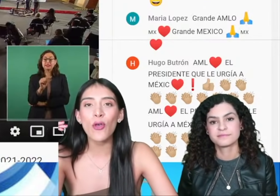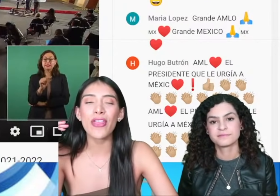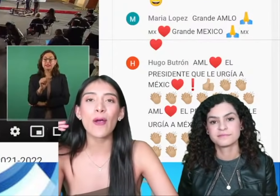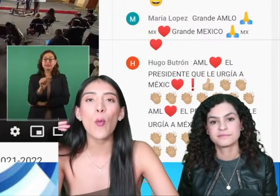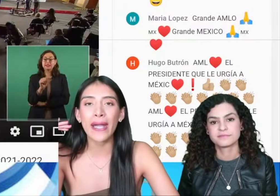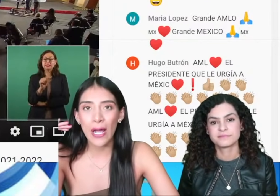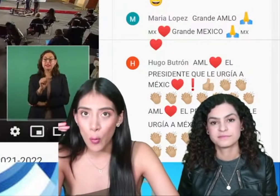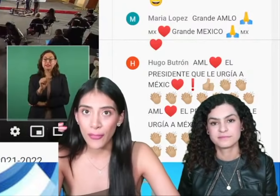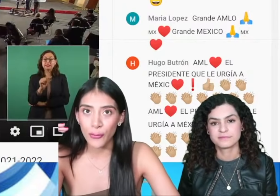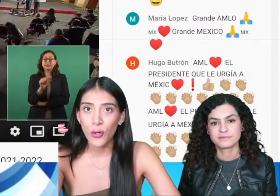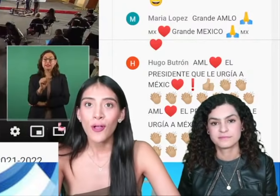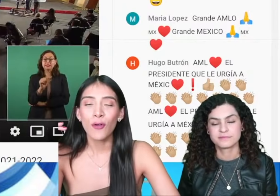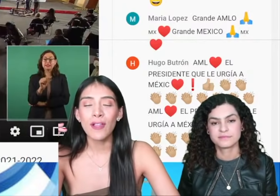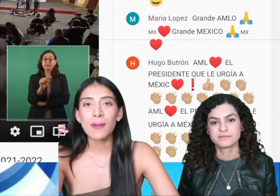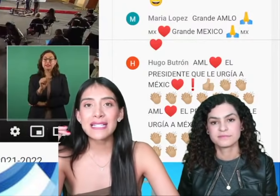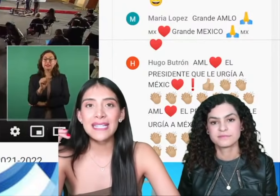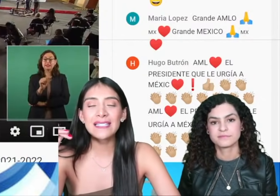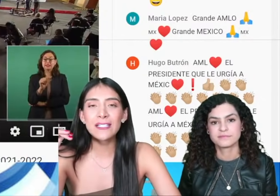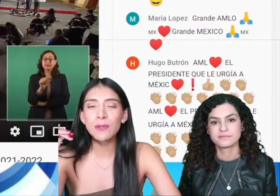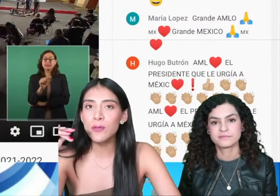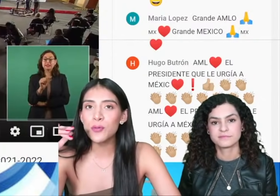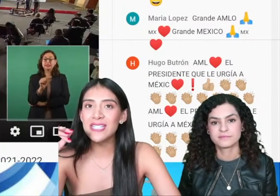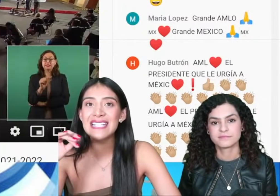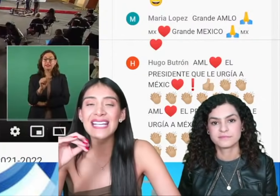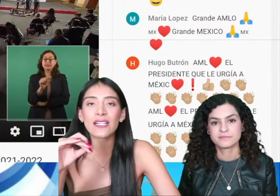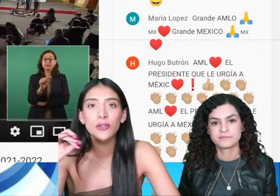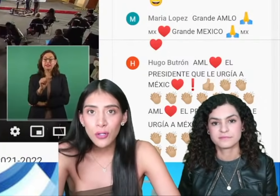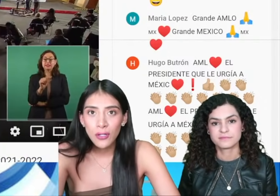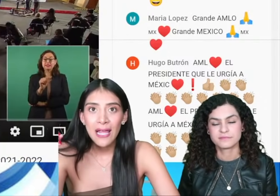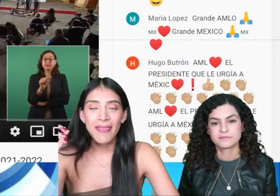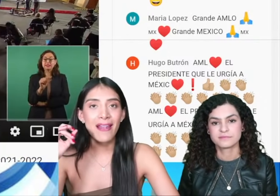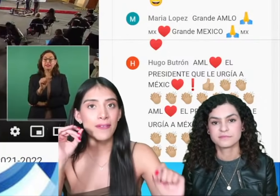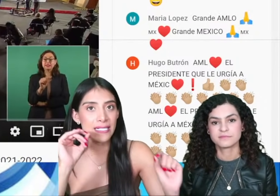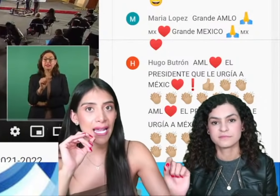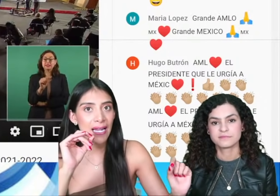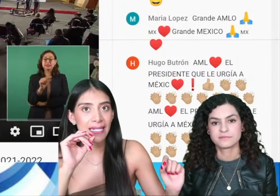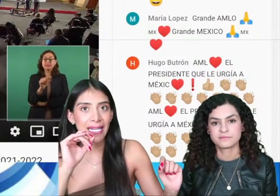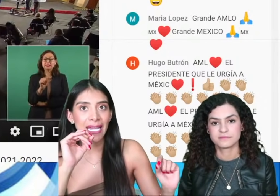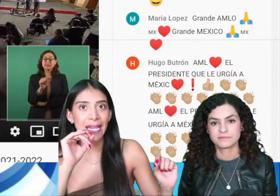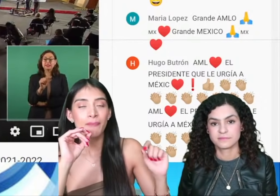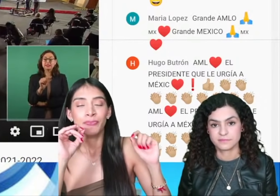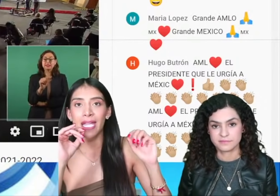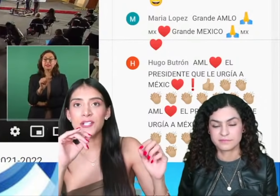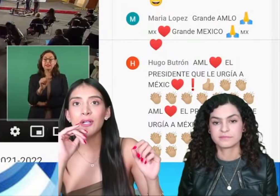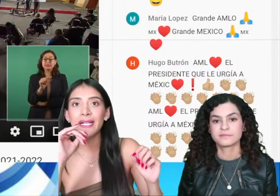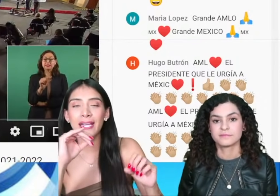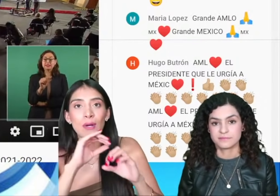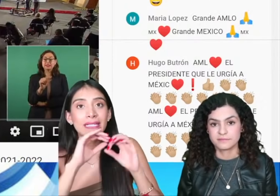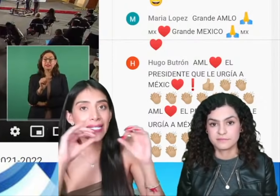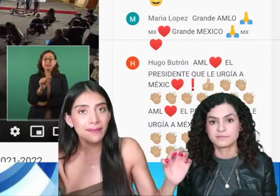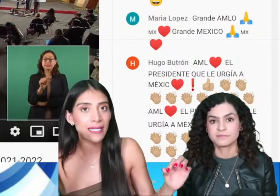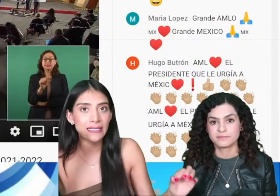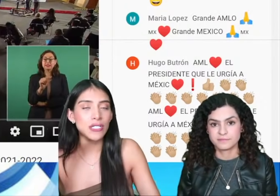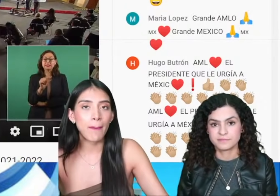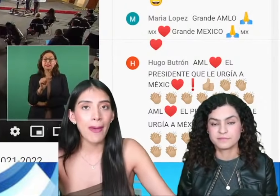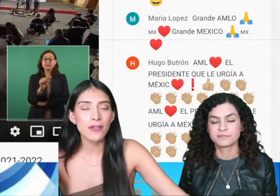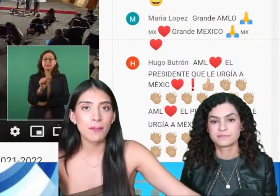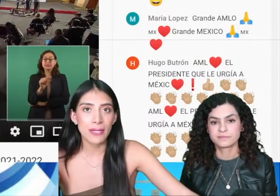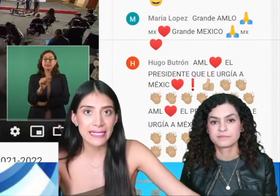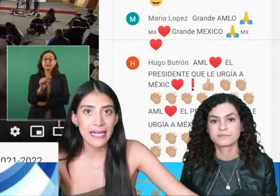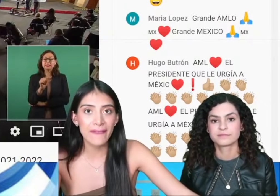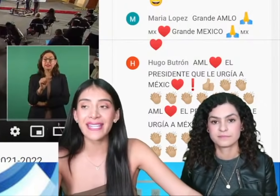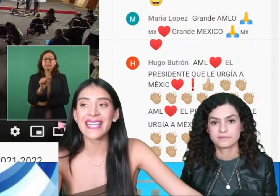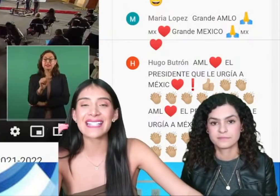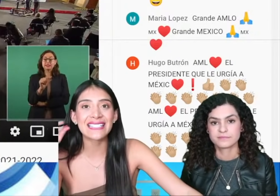estado de Guanajuato, donde el presidente, bueno, pues ya se hartó del fiscal, que es hora que no atiende estos llamados